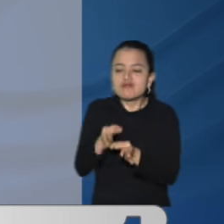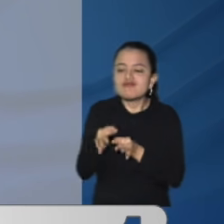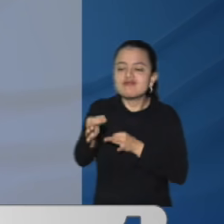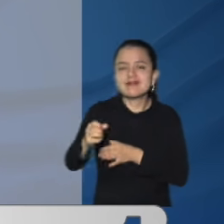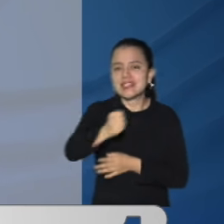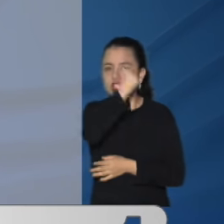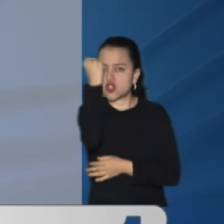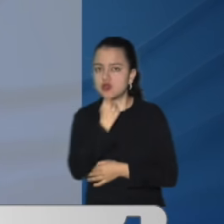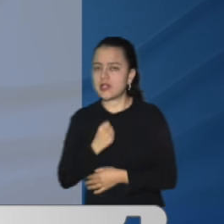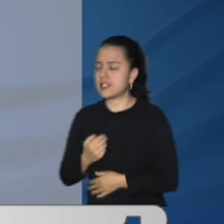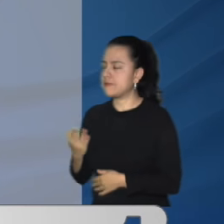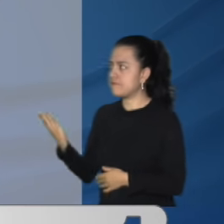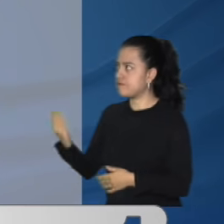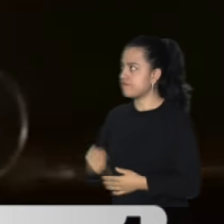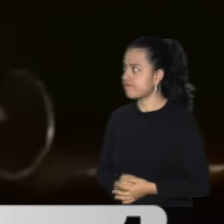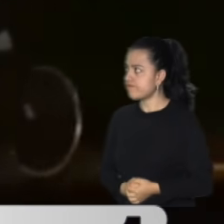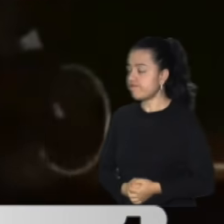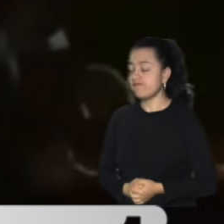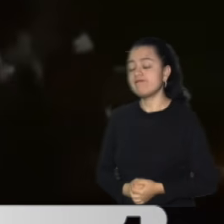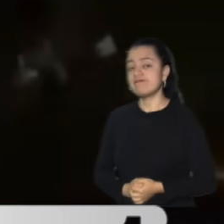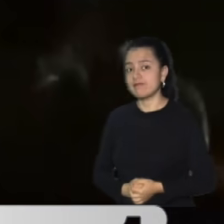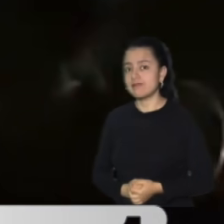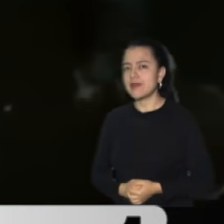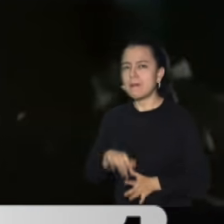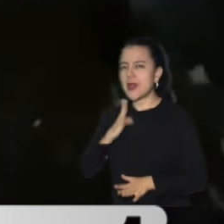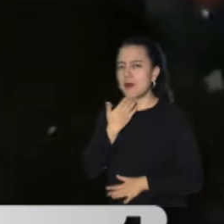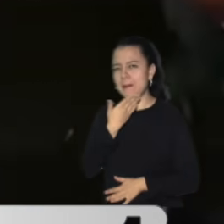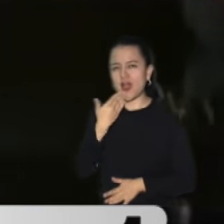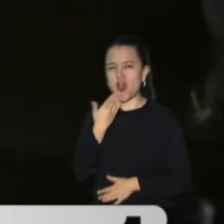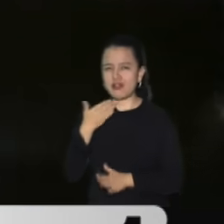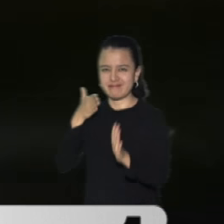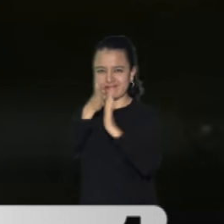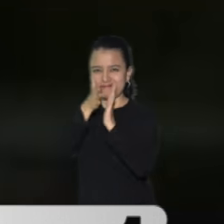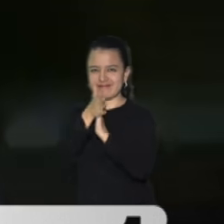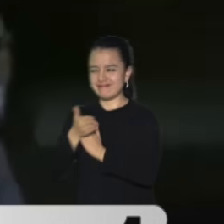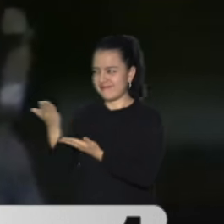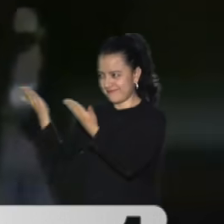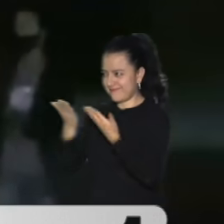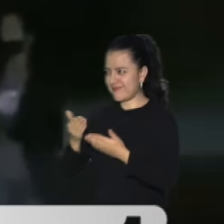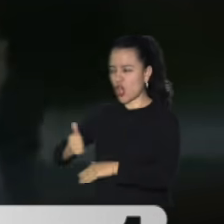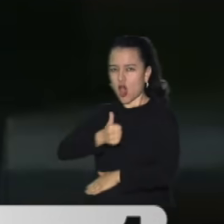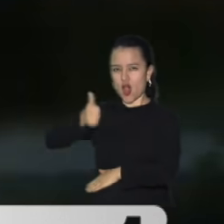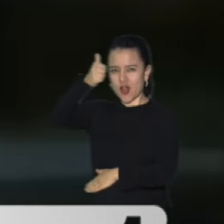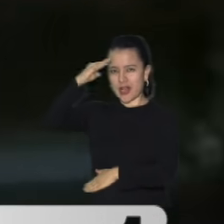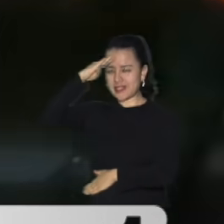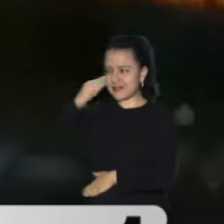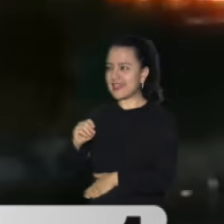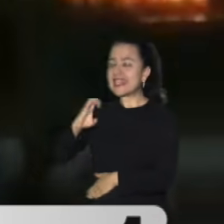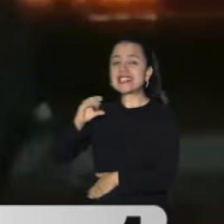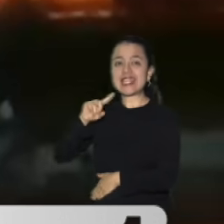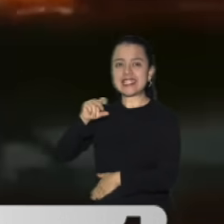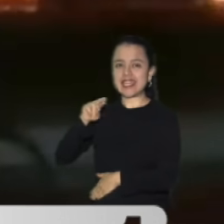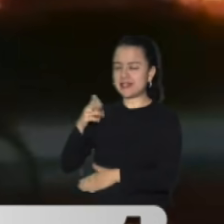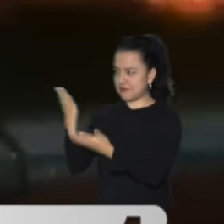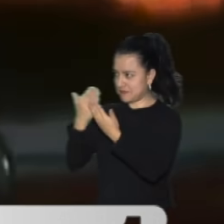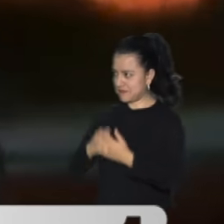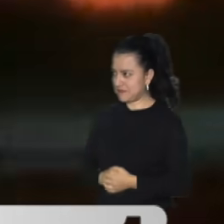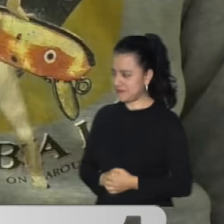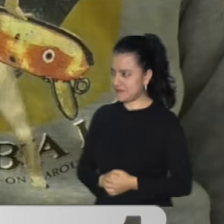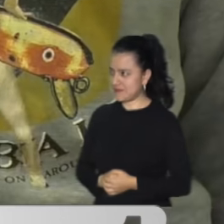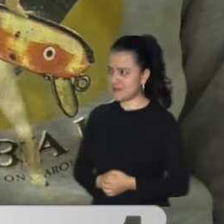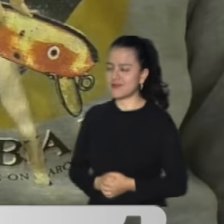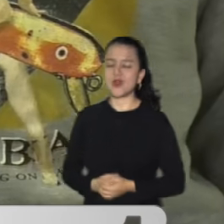Soacha, Cundinamarca. Para hablar de este tema, nos acompaña el coronel César Ovidio Castro. Coronel, cuéntenos detalles de esta operación. Sí, buenos